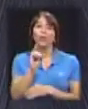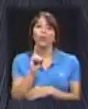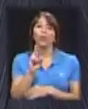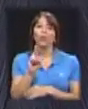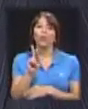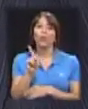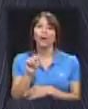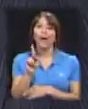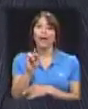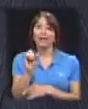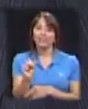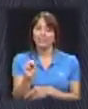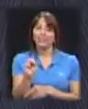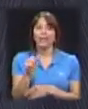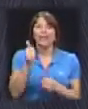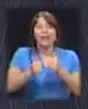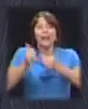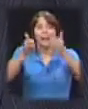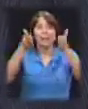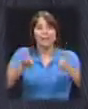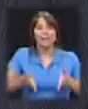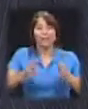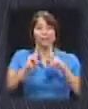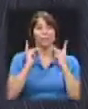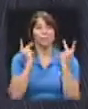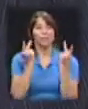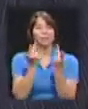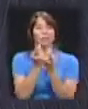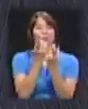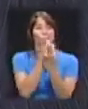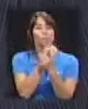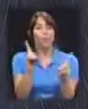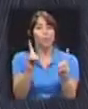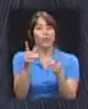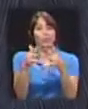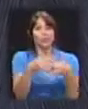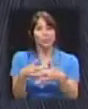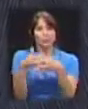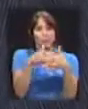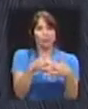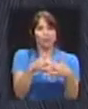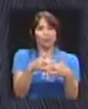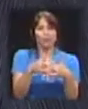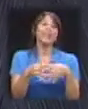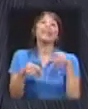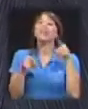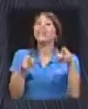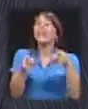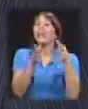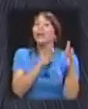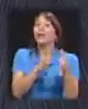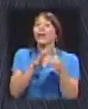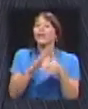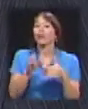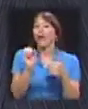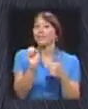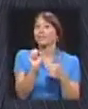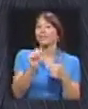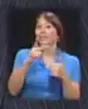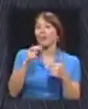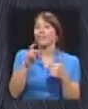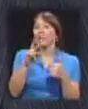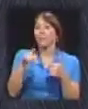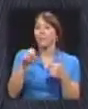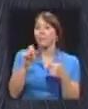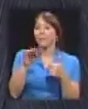Partido Demócrata de los Estados Unidos. Y él nos organizó a Silvia Charpentier, que es su compañera en Junta Directiva del